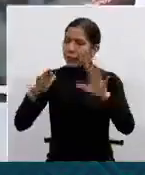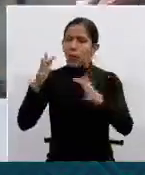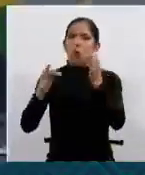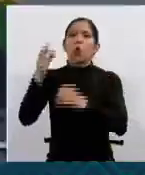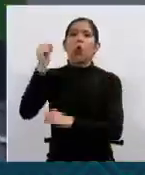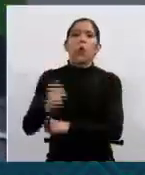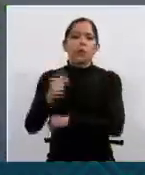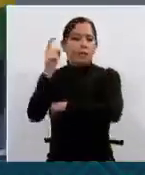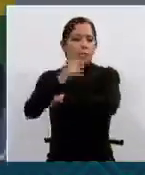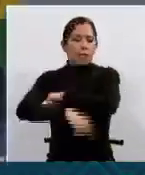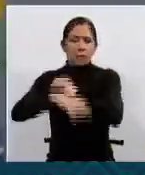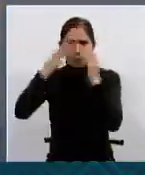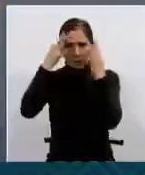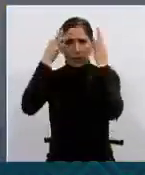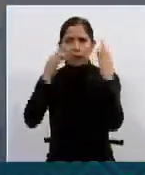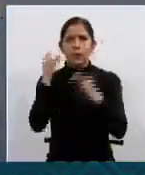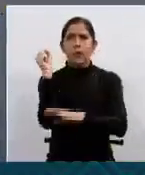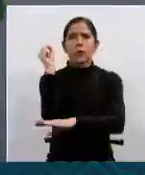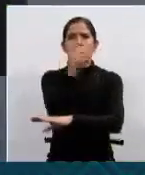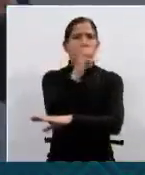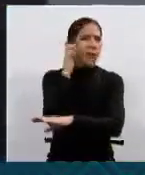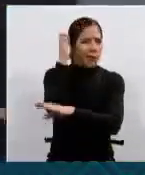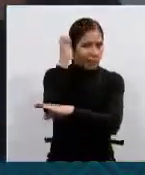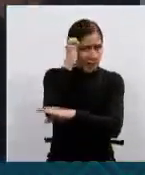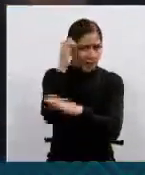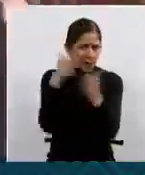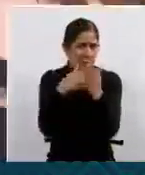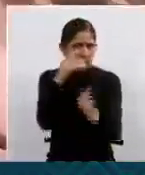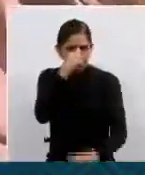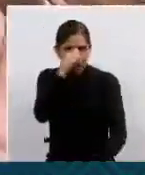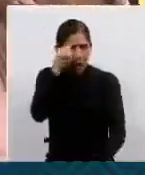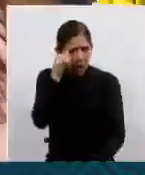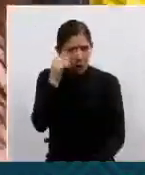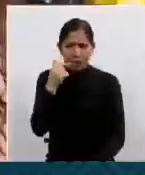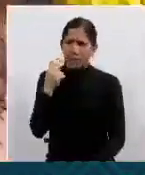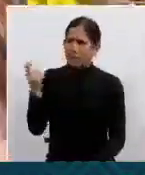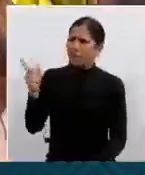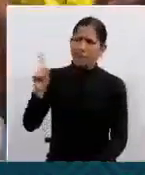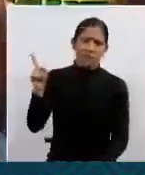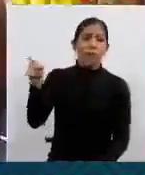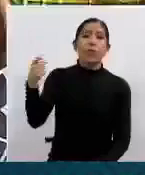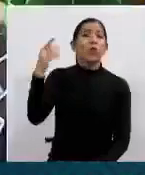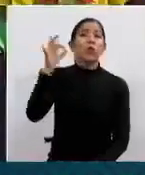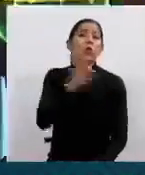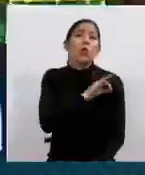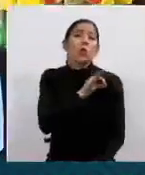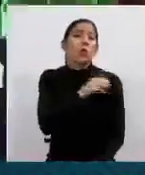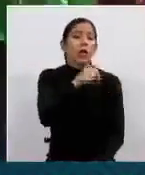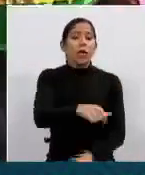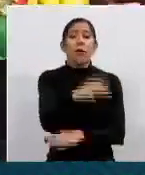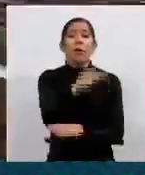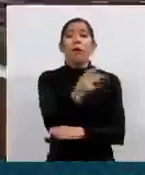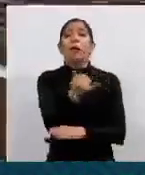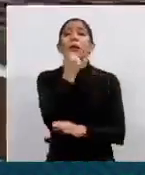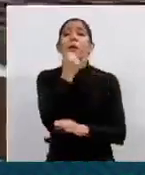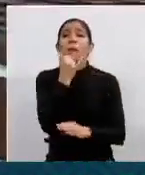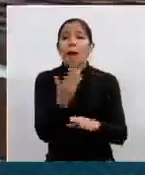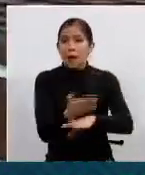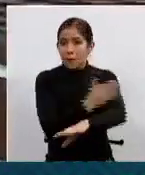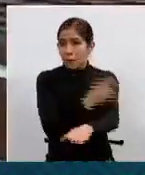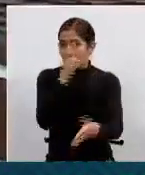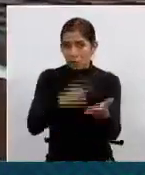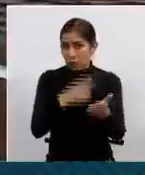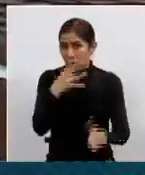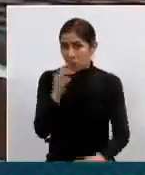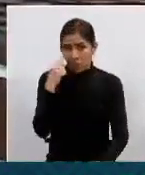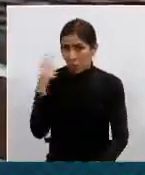Golpe de Estado 2. Manifestó que quienes defienden no conocen los hechos desarrollados durante el periodo 2019. El país,